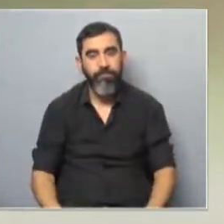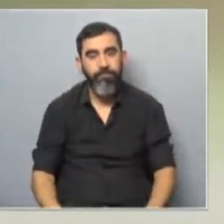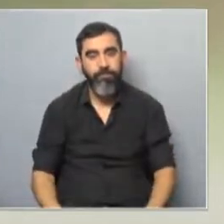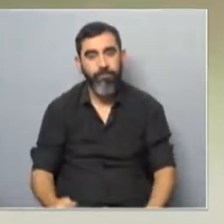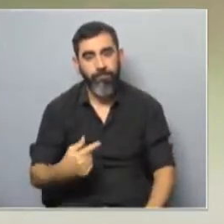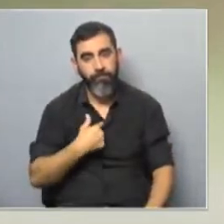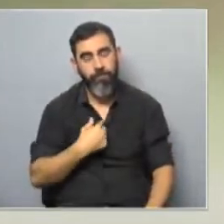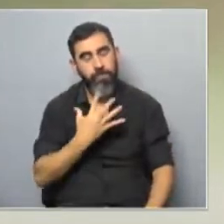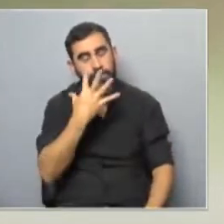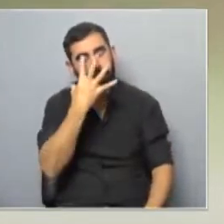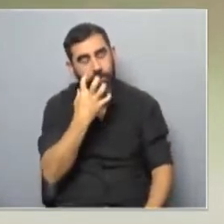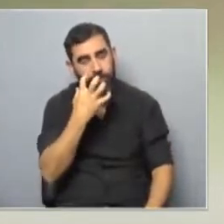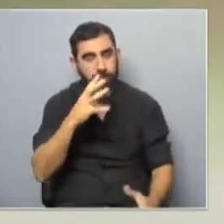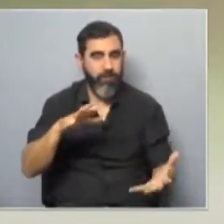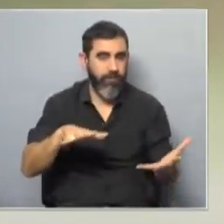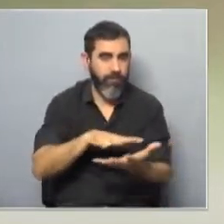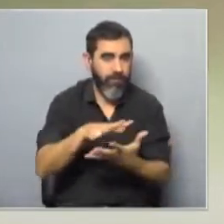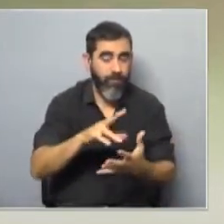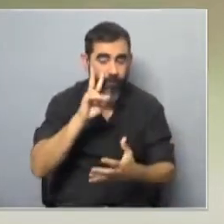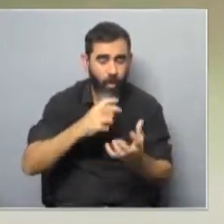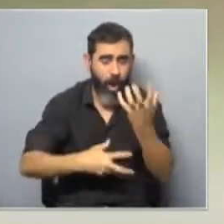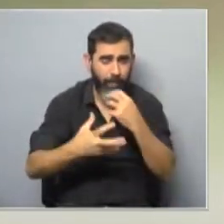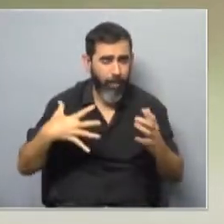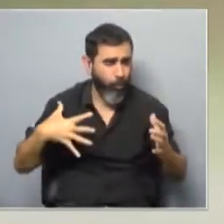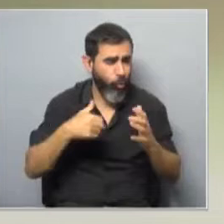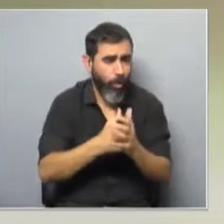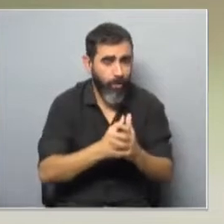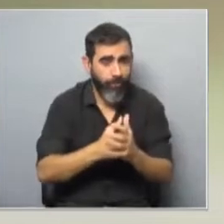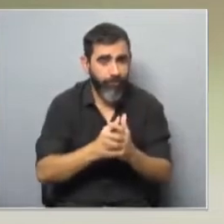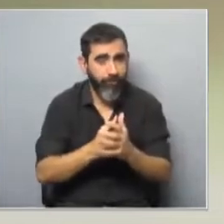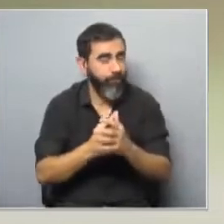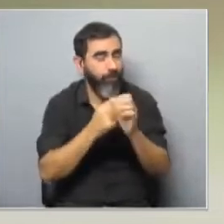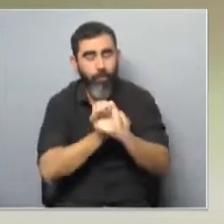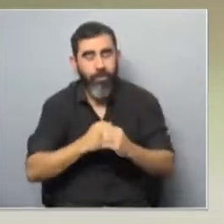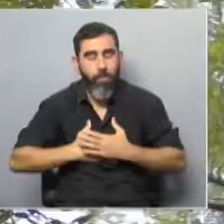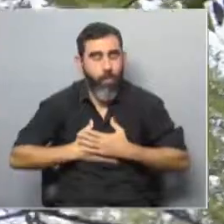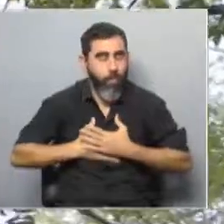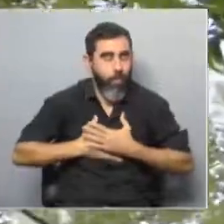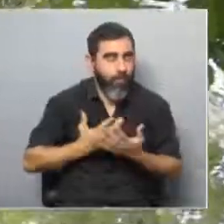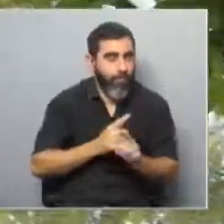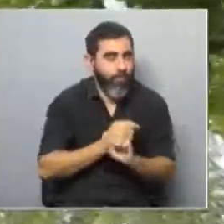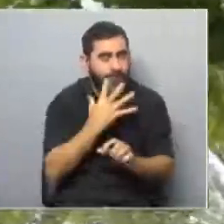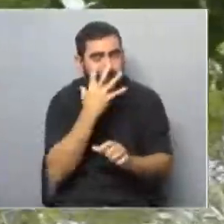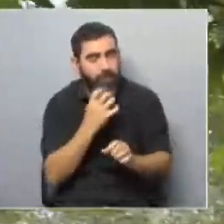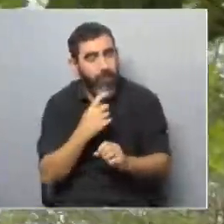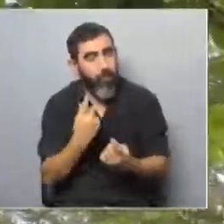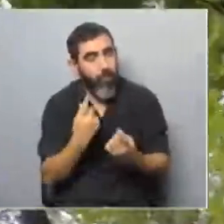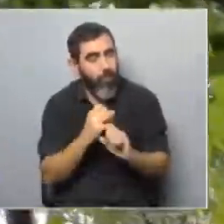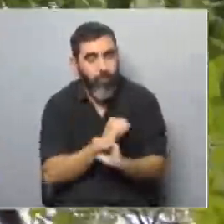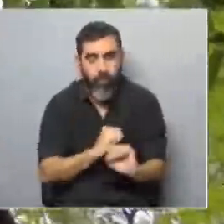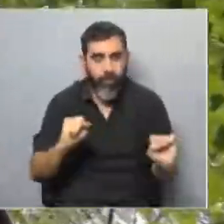me resultó muy triste la situación, como que veía a los animales atropellados y no podía con mi emoción, me invadía una tristeza muy